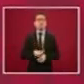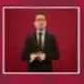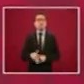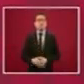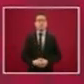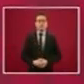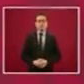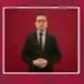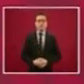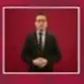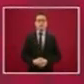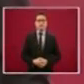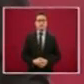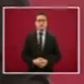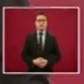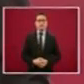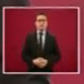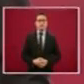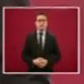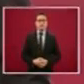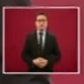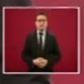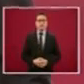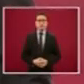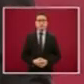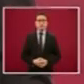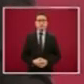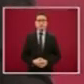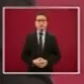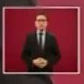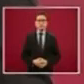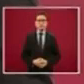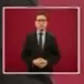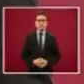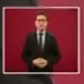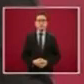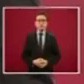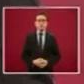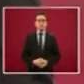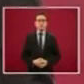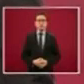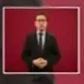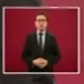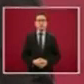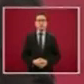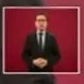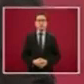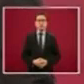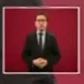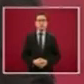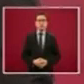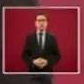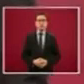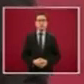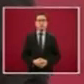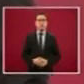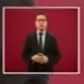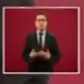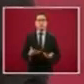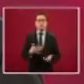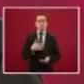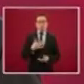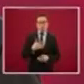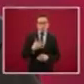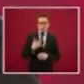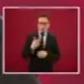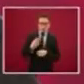de lo que estamos viendo. Es decir, hoy el precio del petróleo, lo que tiene cierta recuperación, en esencia está $20 por abajo de lo